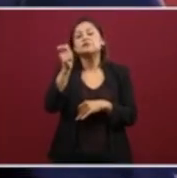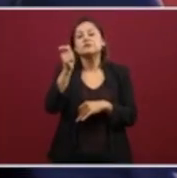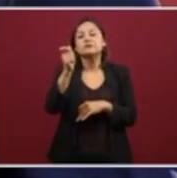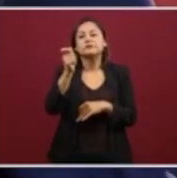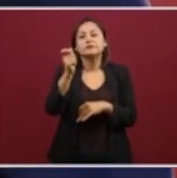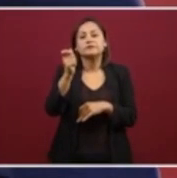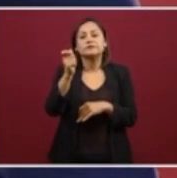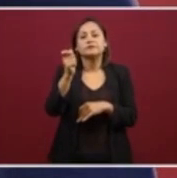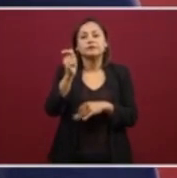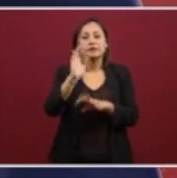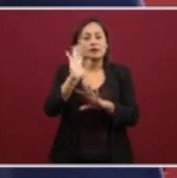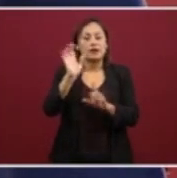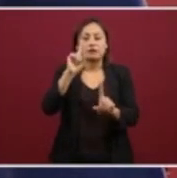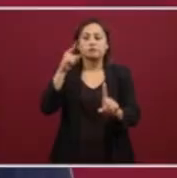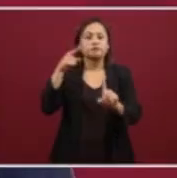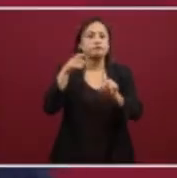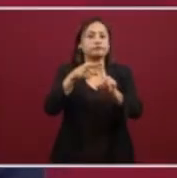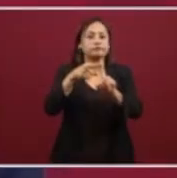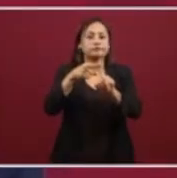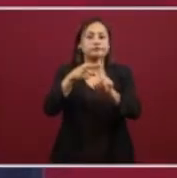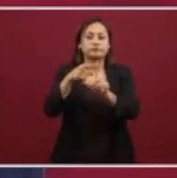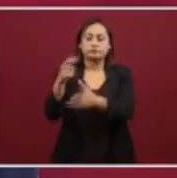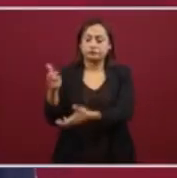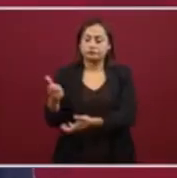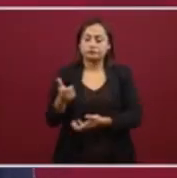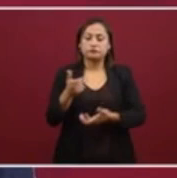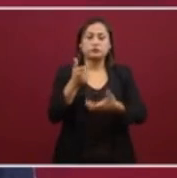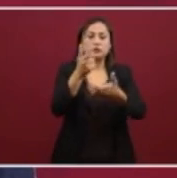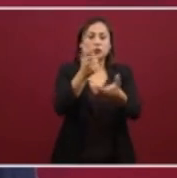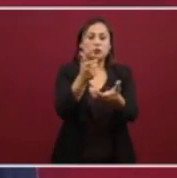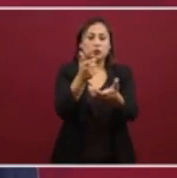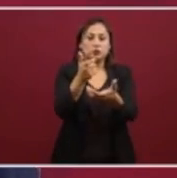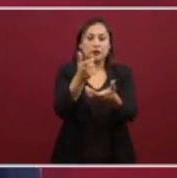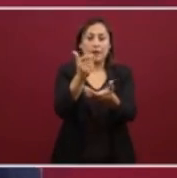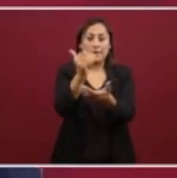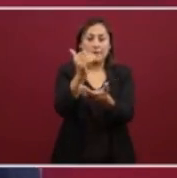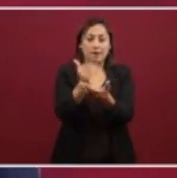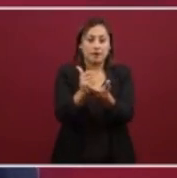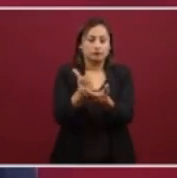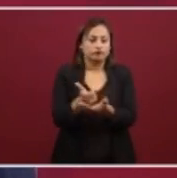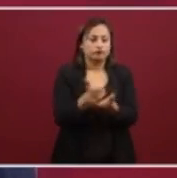puedan liberar los fondos para atender a la gente.